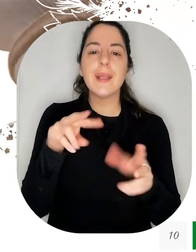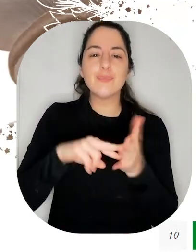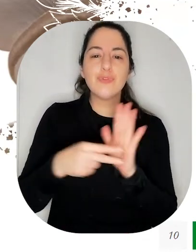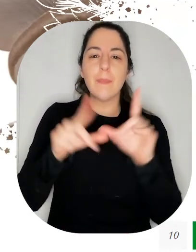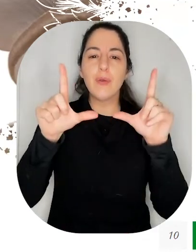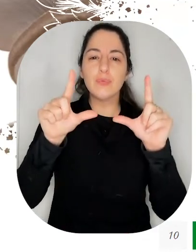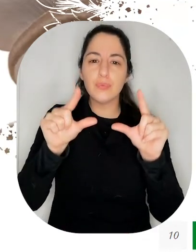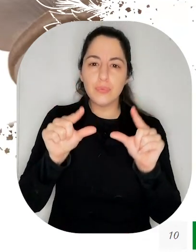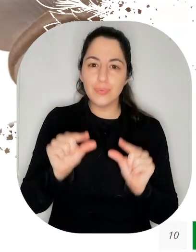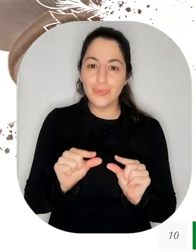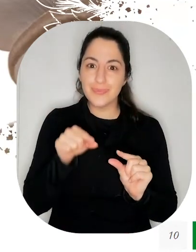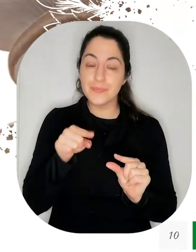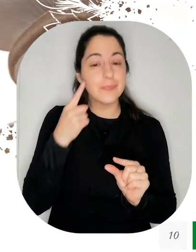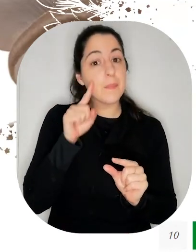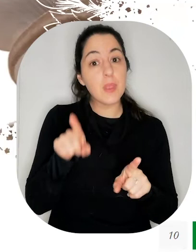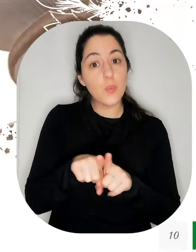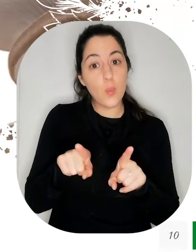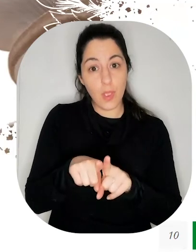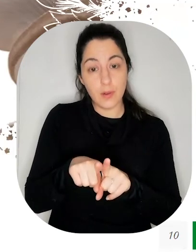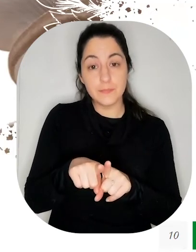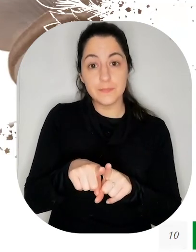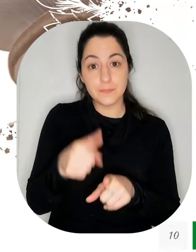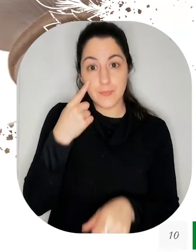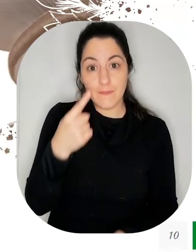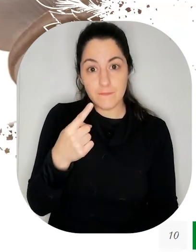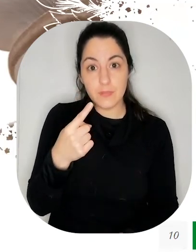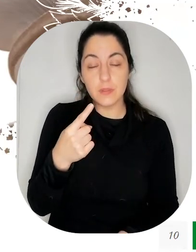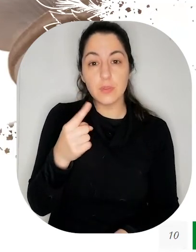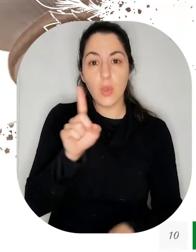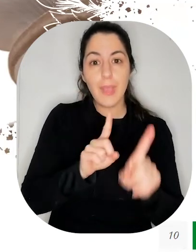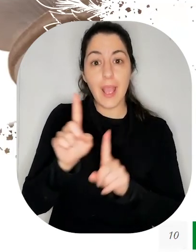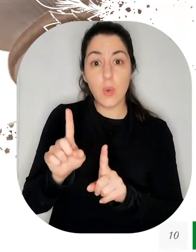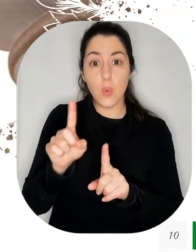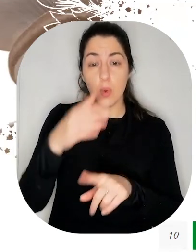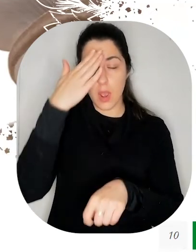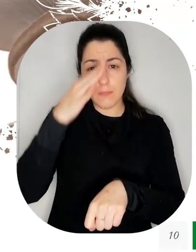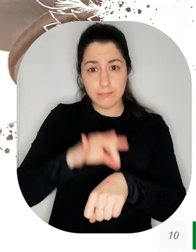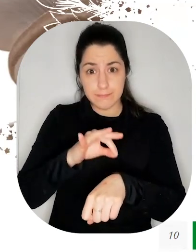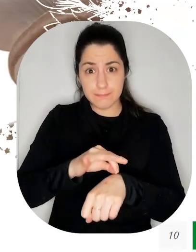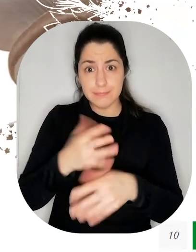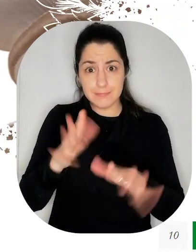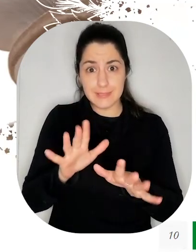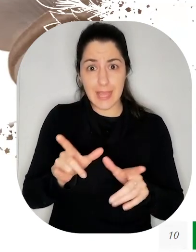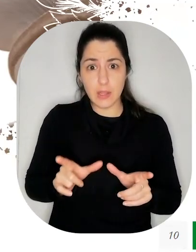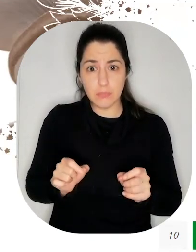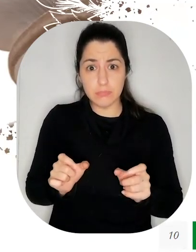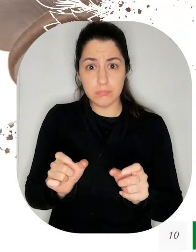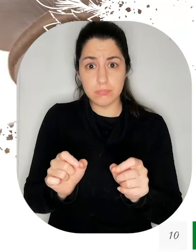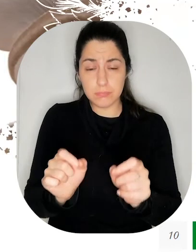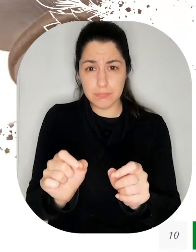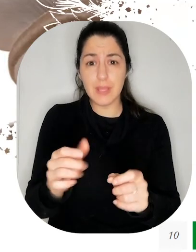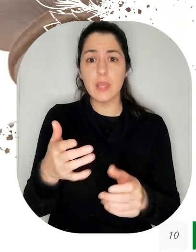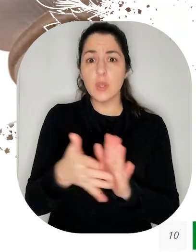y baja la reactividad, pero se ha visto en pacientes que estaban en tratamiento con